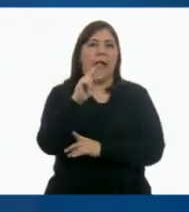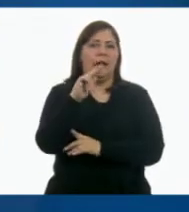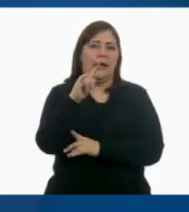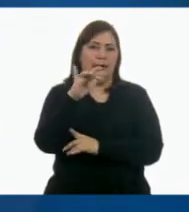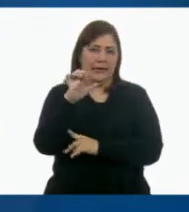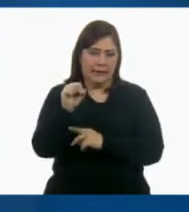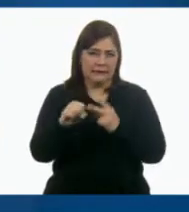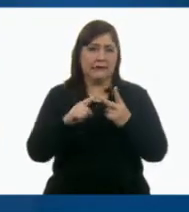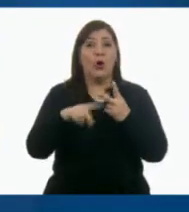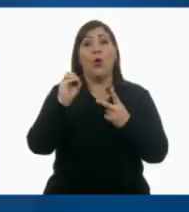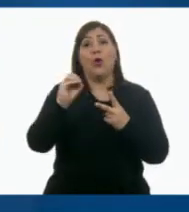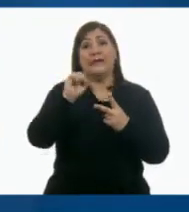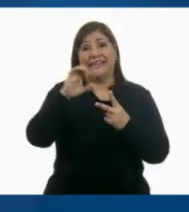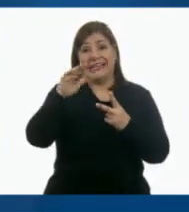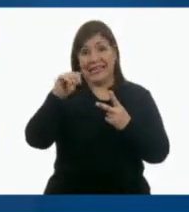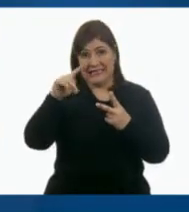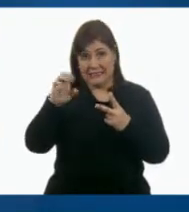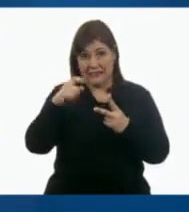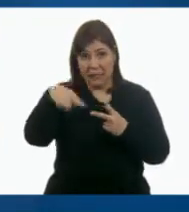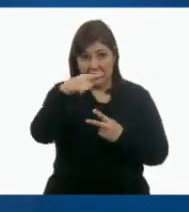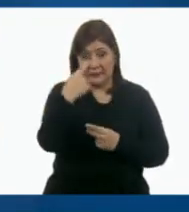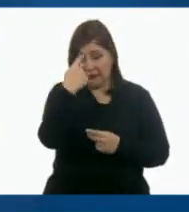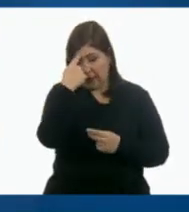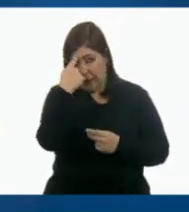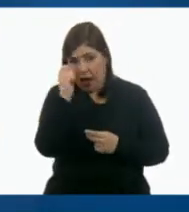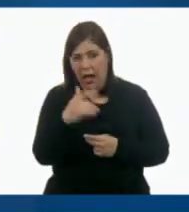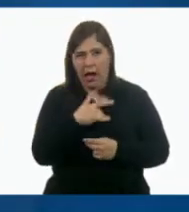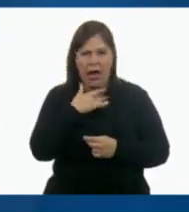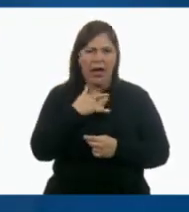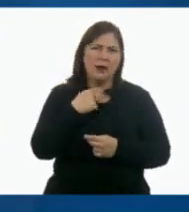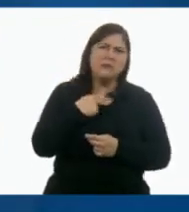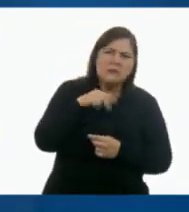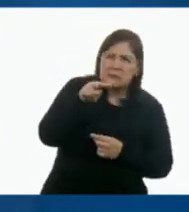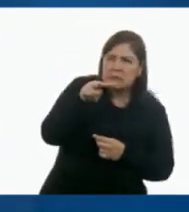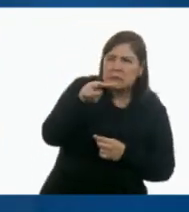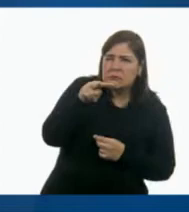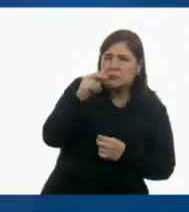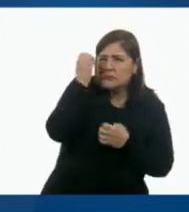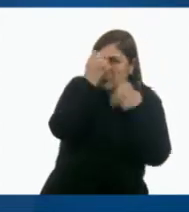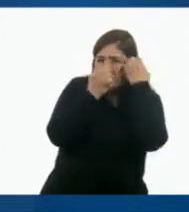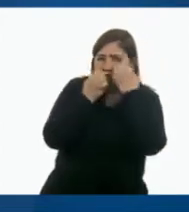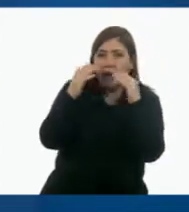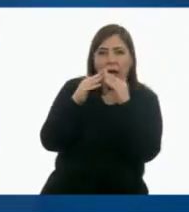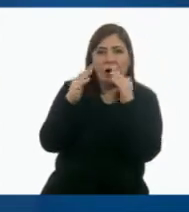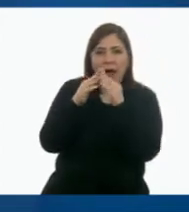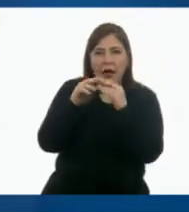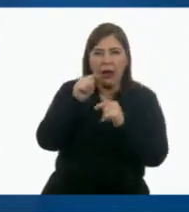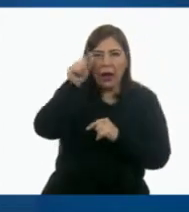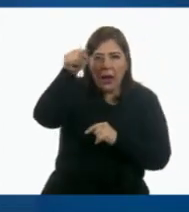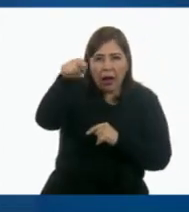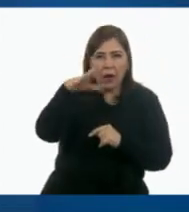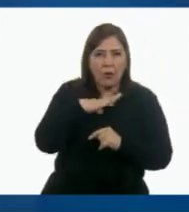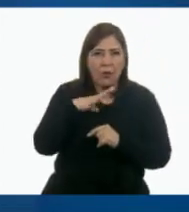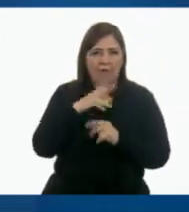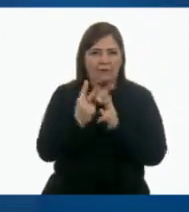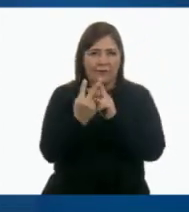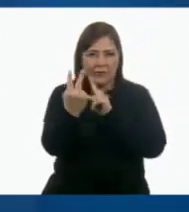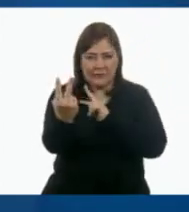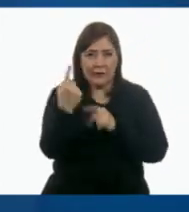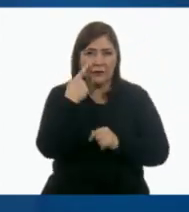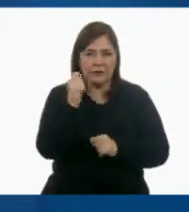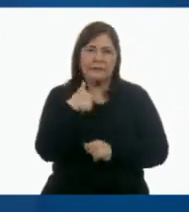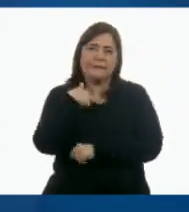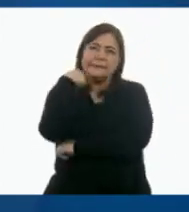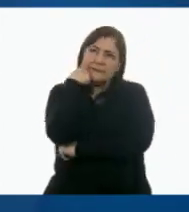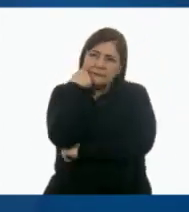primero. Pensar un poquito en la casa del vecino, ser un poquito curiosos y observar desde la